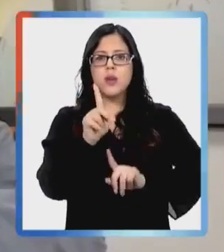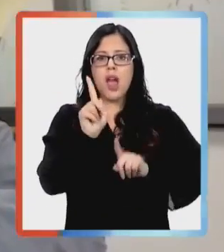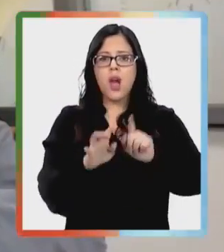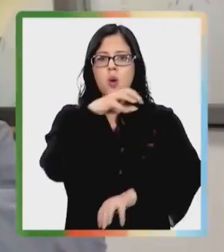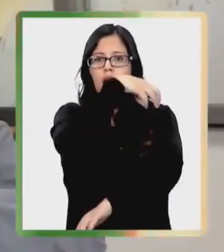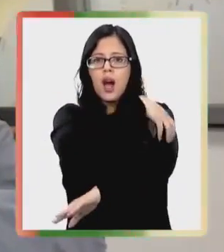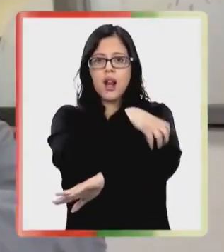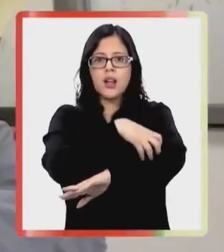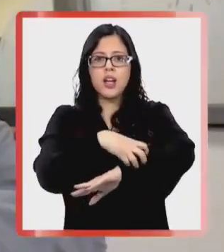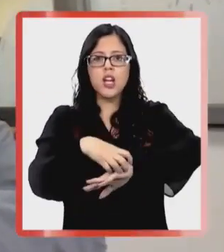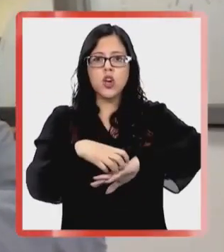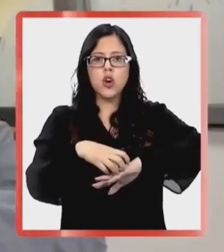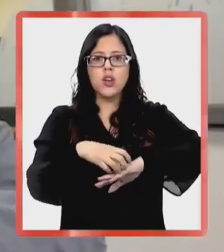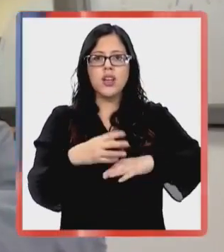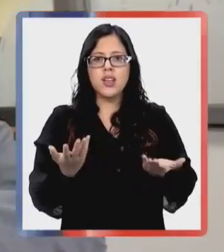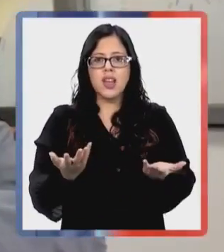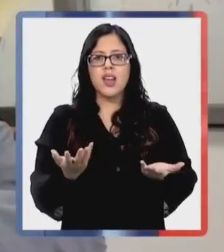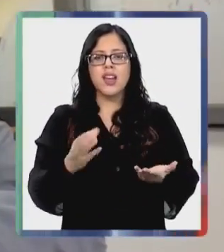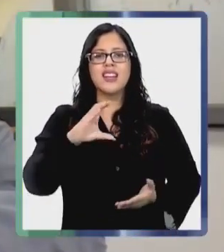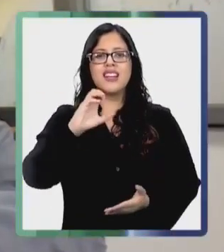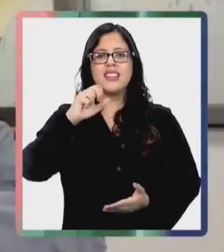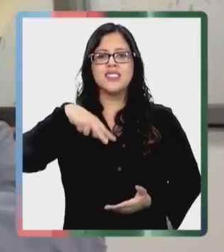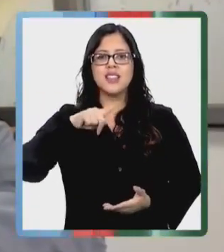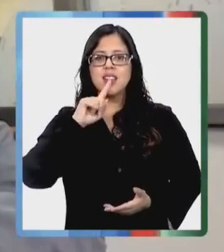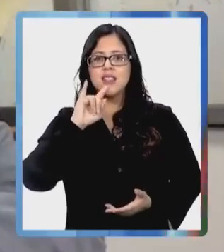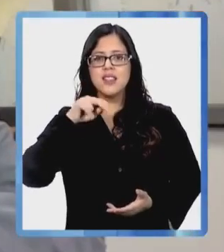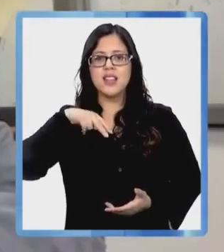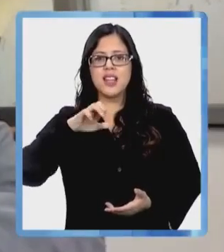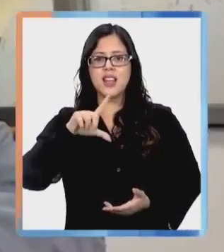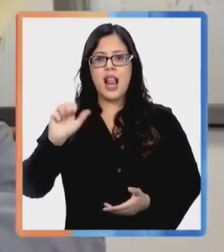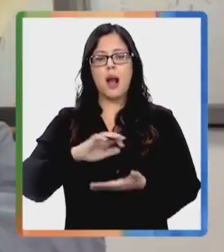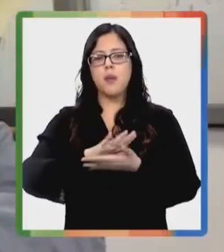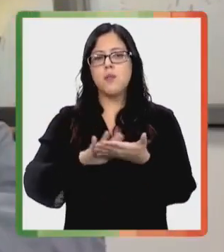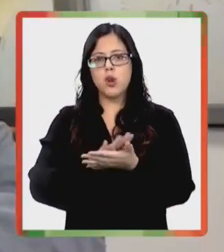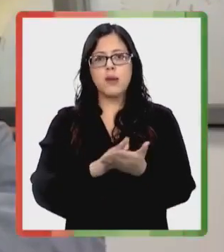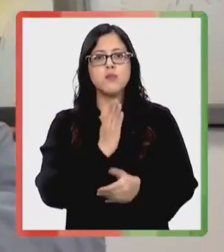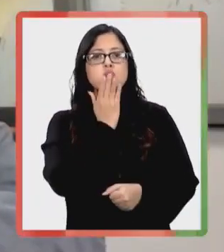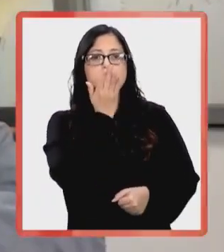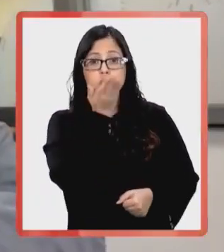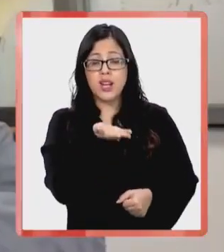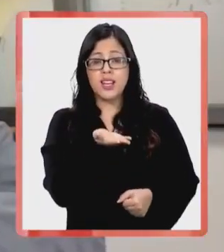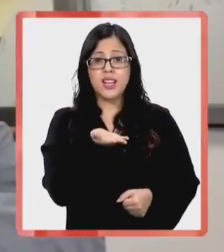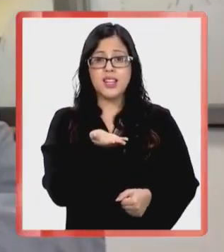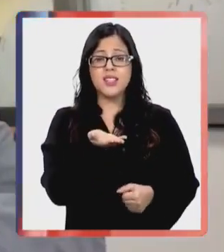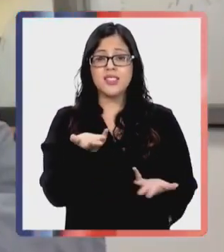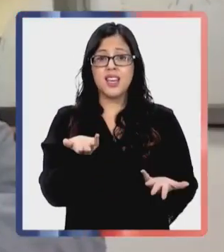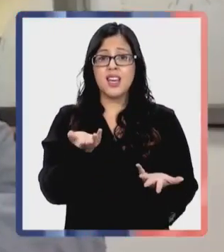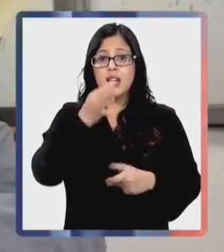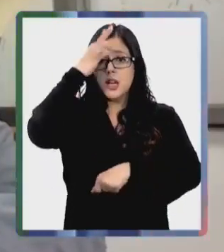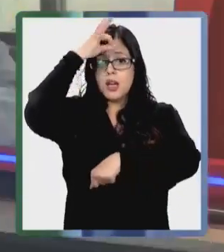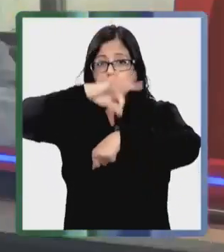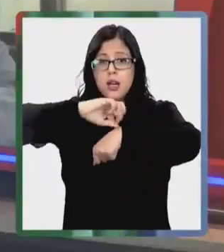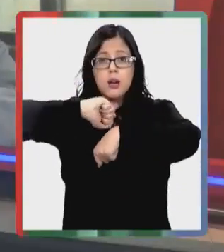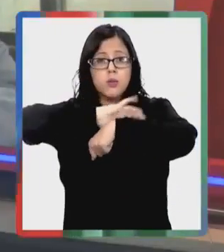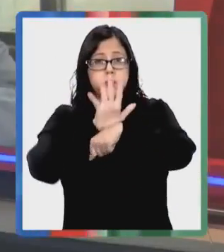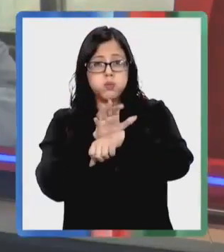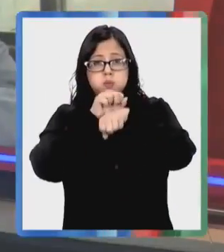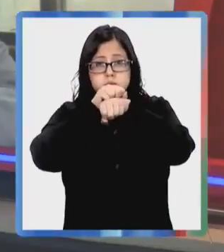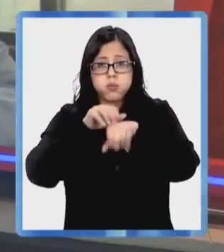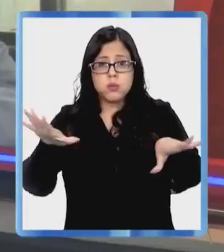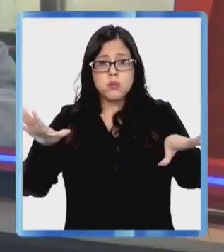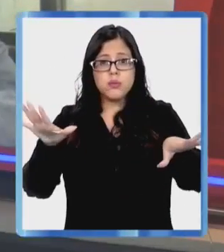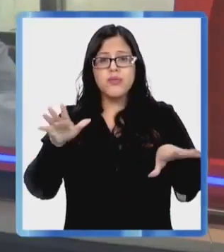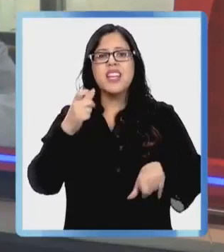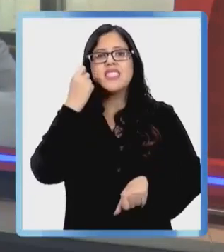cómo algunas regiones eran regiones centinela. Nosotros sabíamos que si en Punta Arenas comenzaba a brotar el coronavirus,